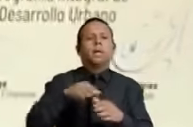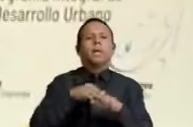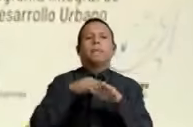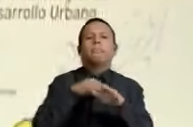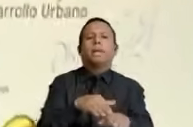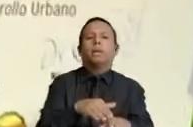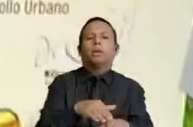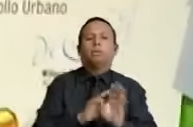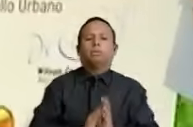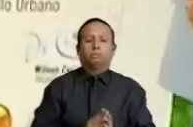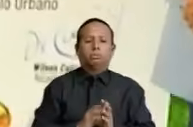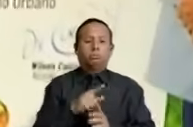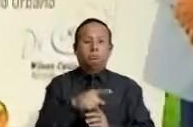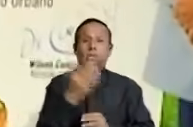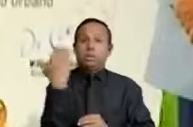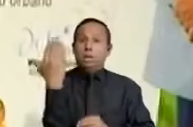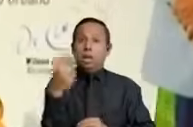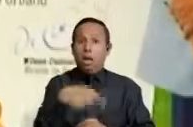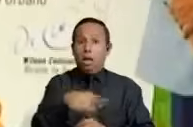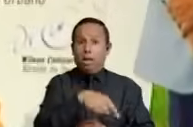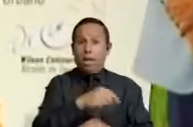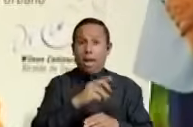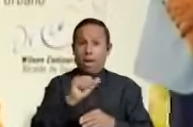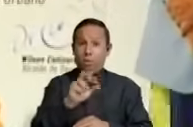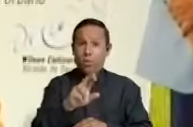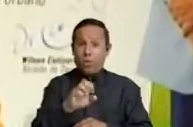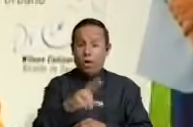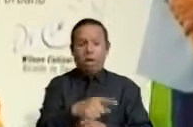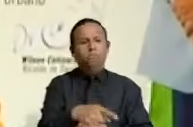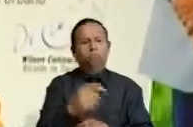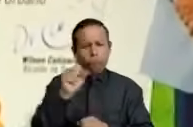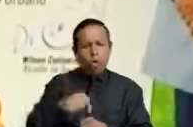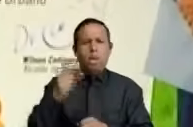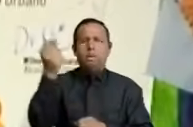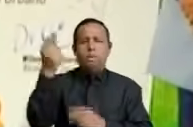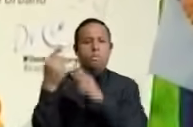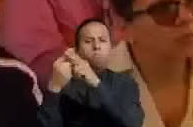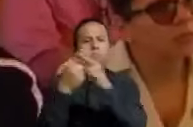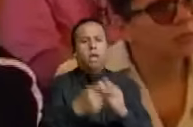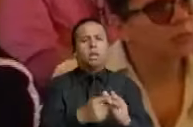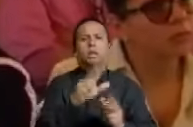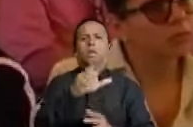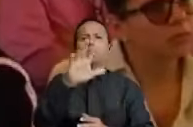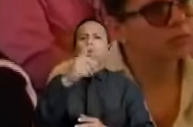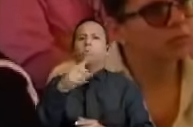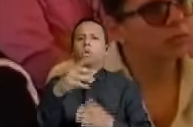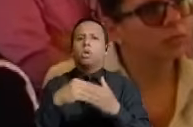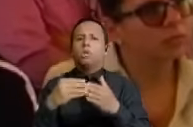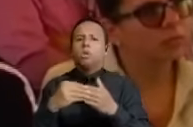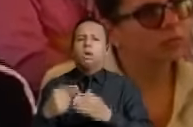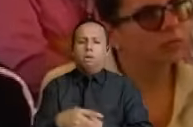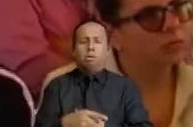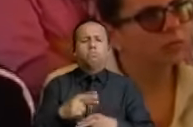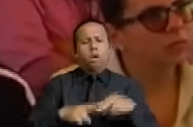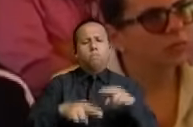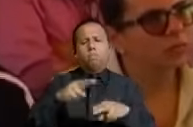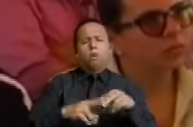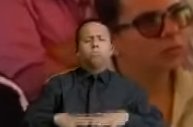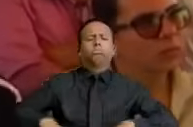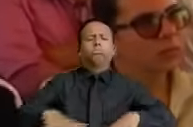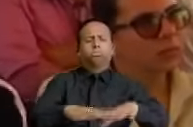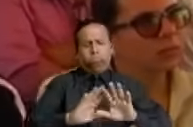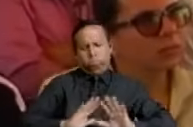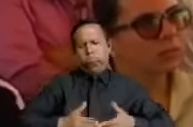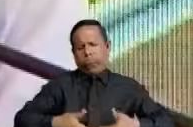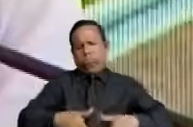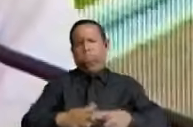dólares a su Alcalde que construirá las siguientes fases de la regeneración urbana en la avenida